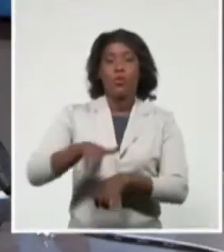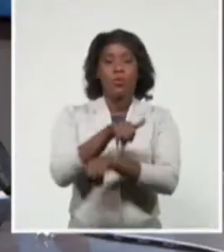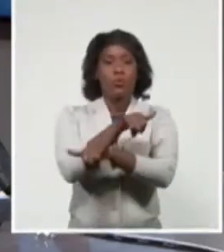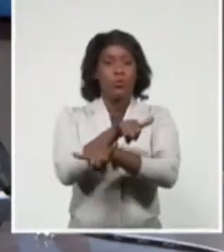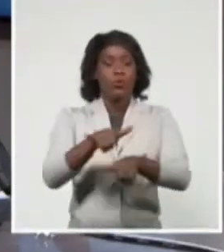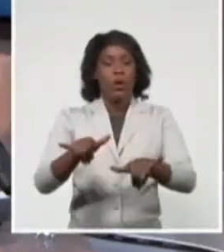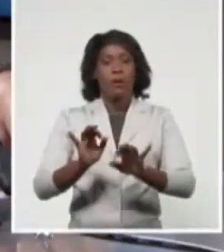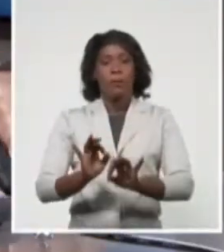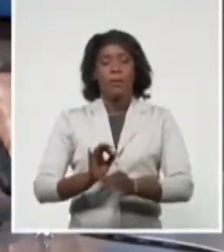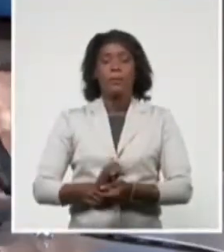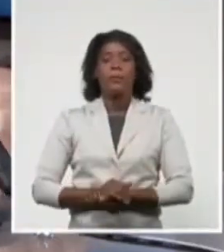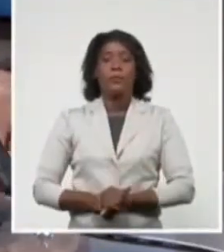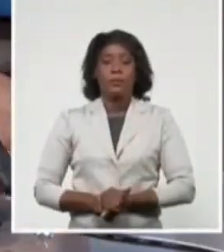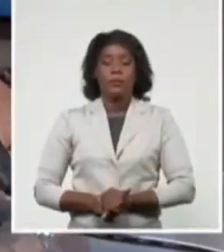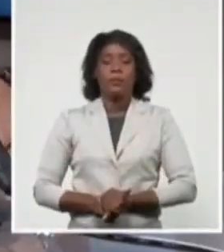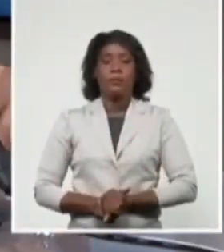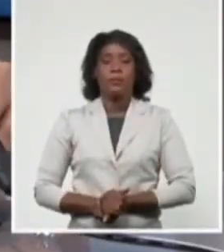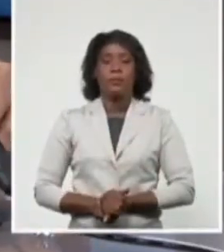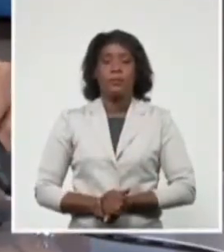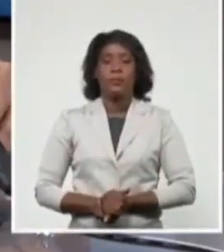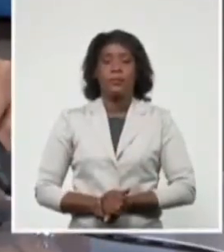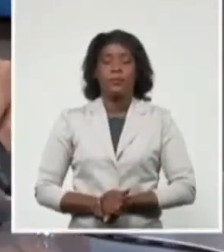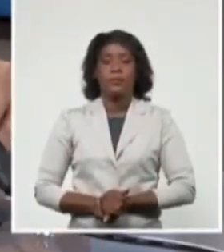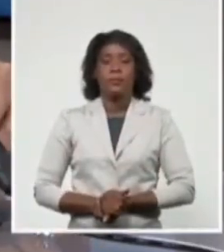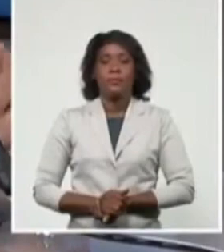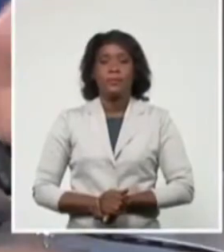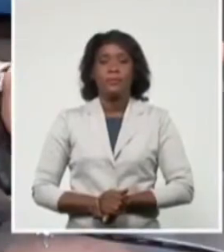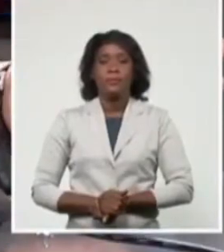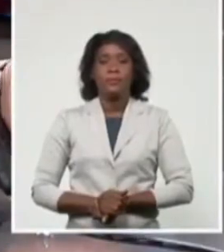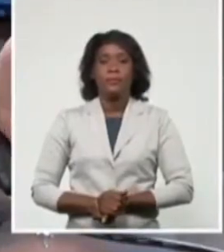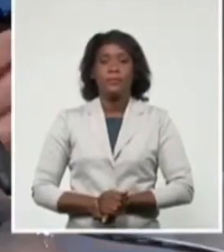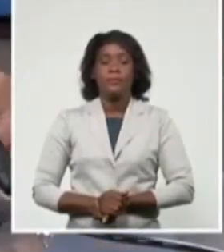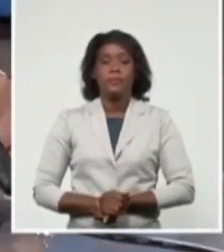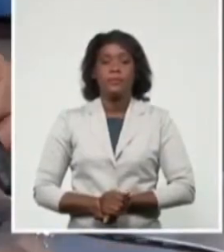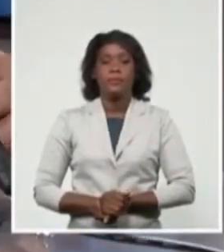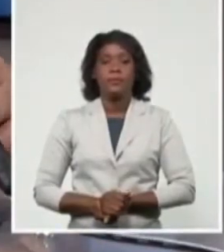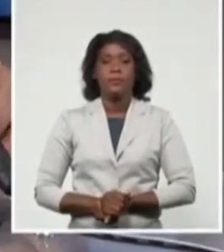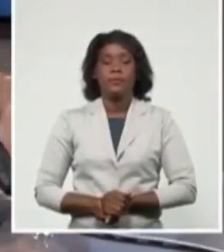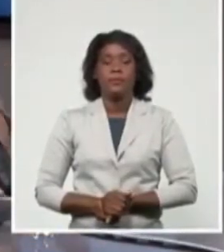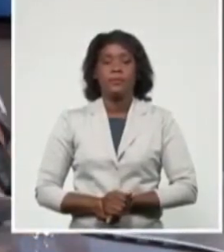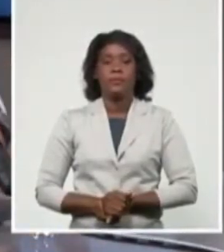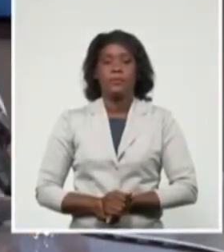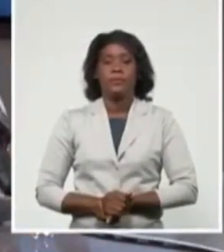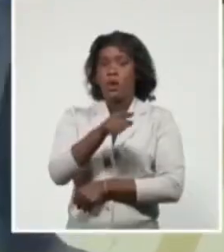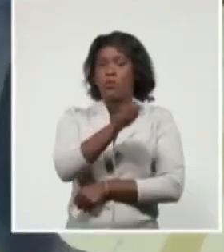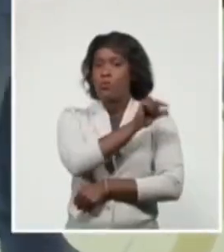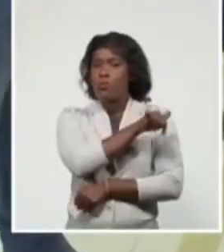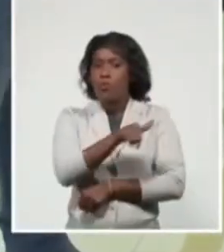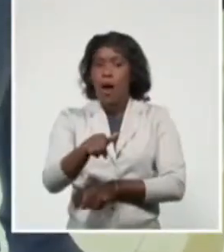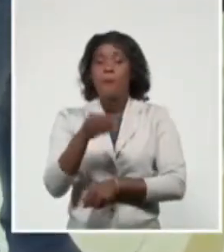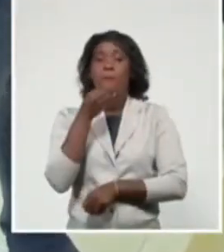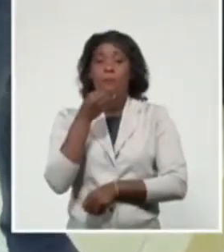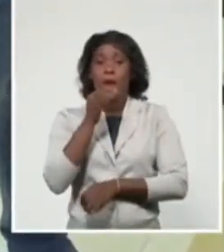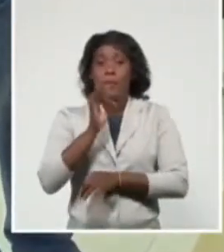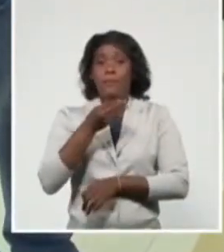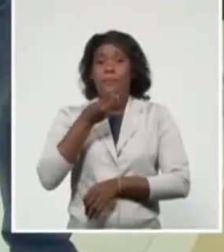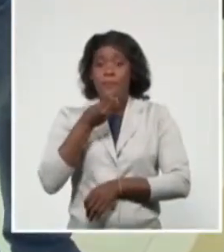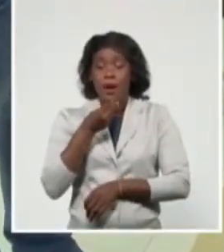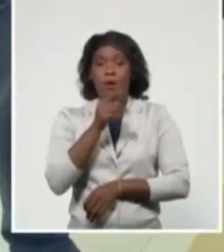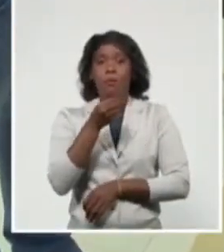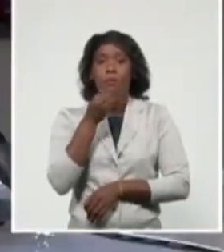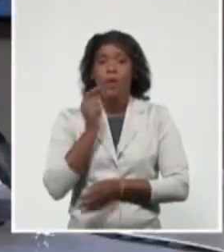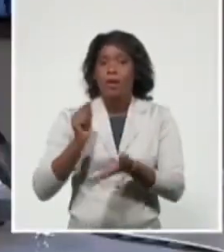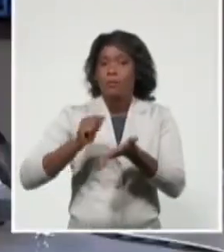netas que hoy tienen ellos en la función que hacen. Que la jubilación